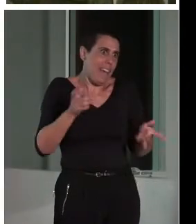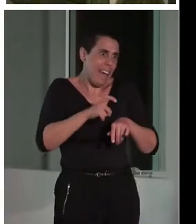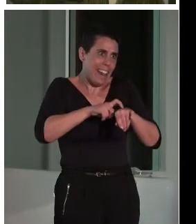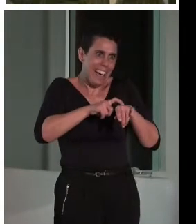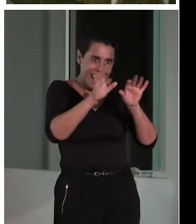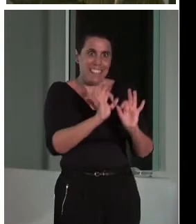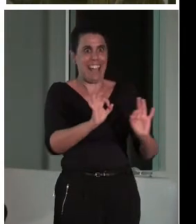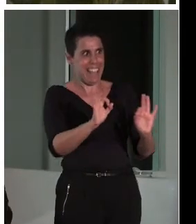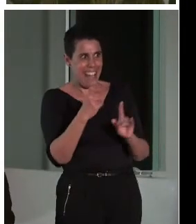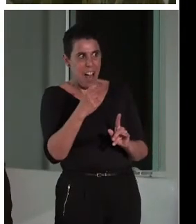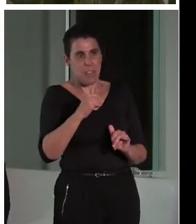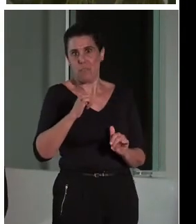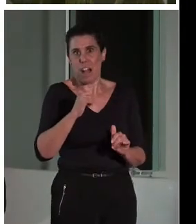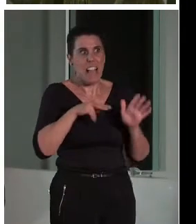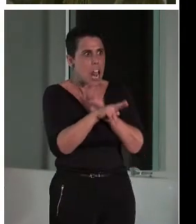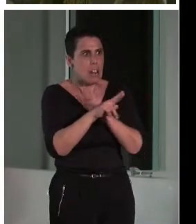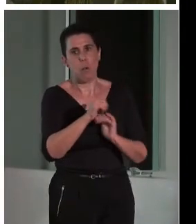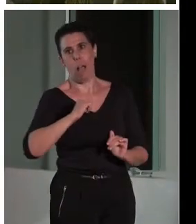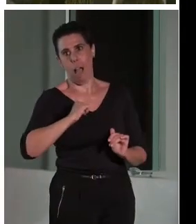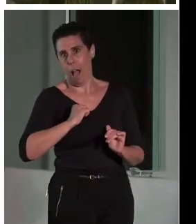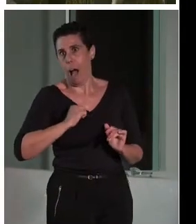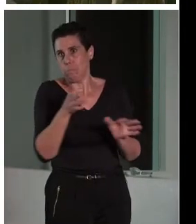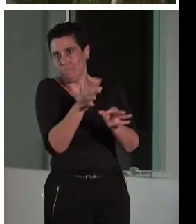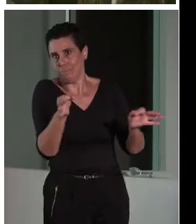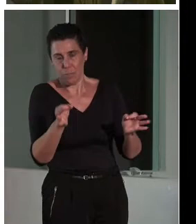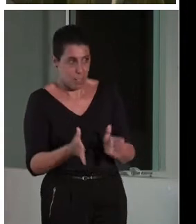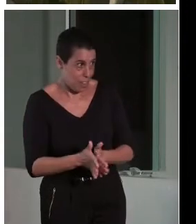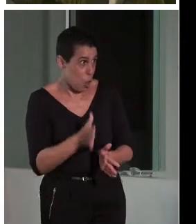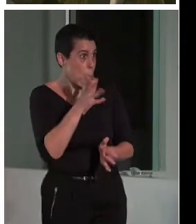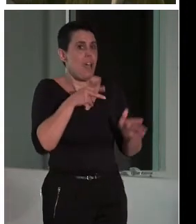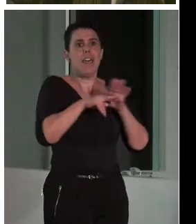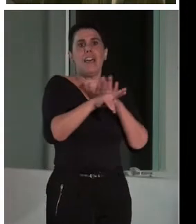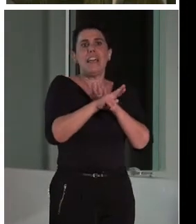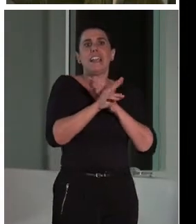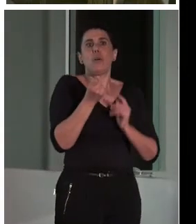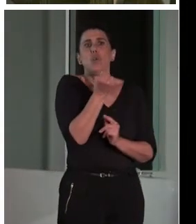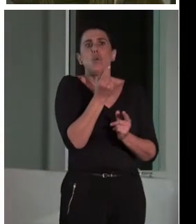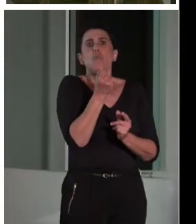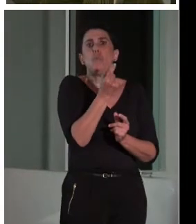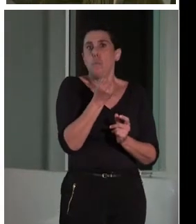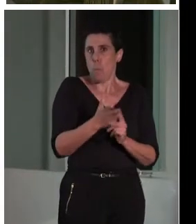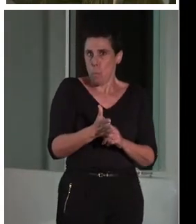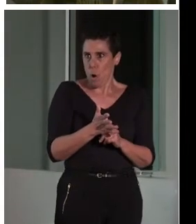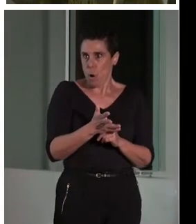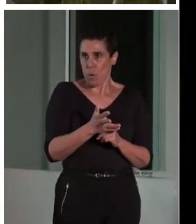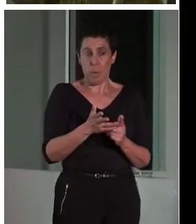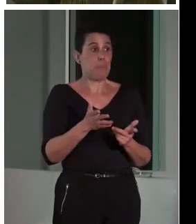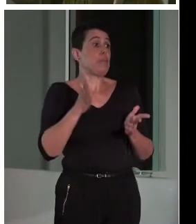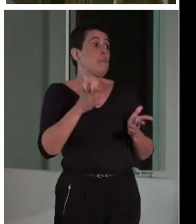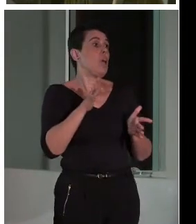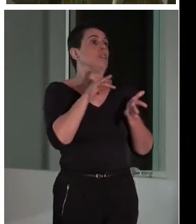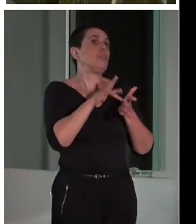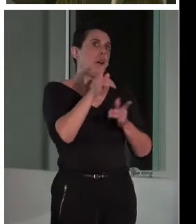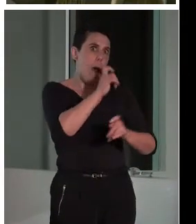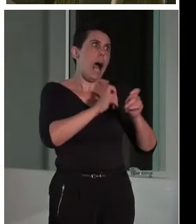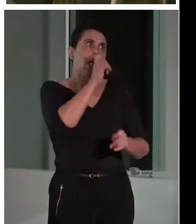todas porque en todos los sitios hay pocos recursos y hay pocos medios pero es verdad que cuando principalmente somos voluntarios